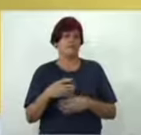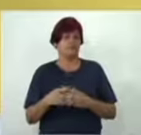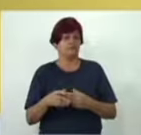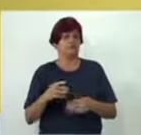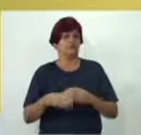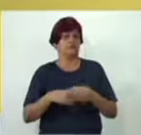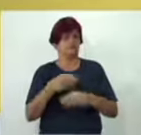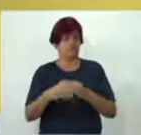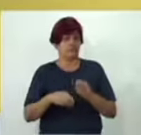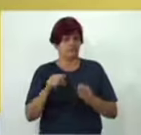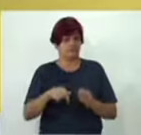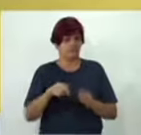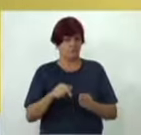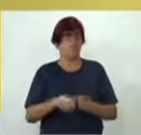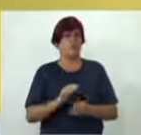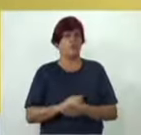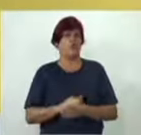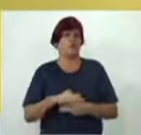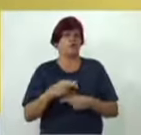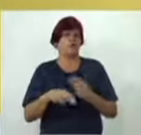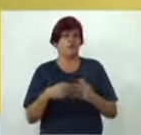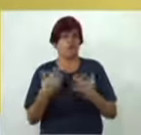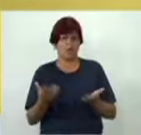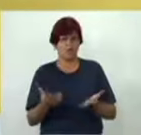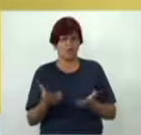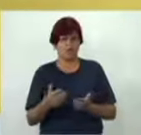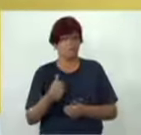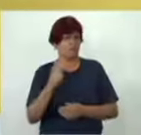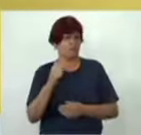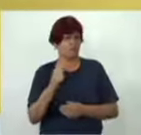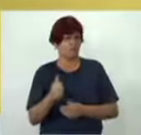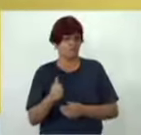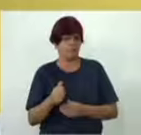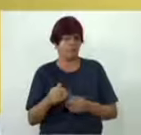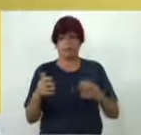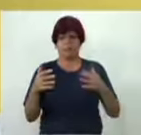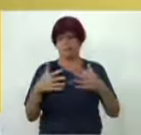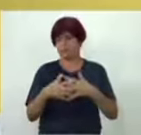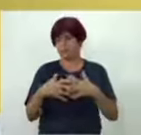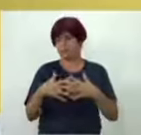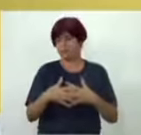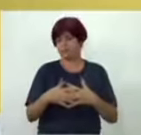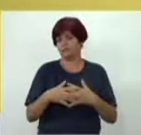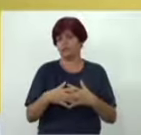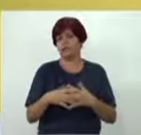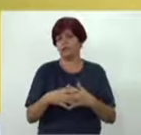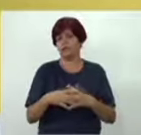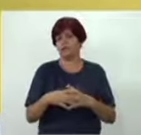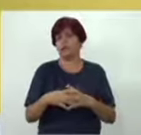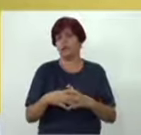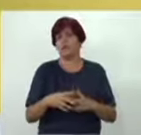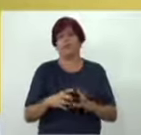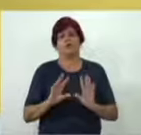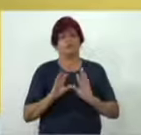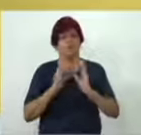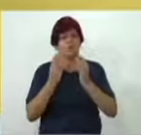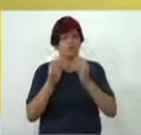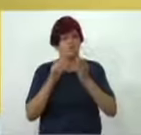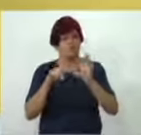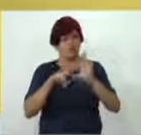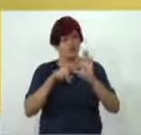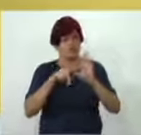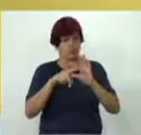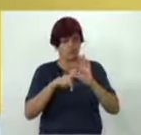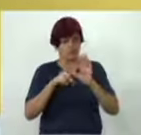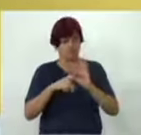hoy atravesando, lo hagan lo más lógico posible, lo más coherente posible, con riqueza en el contenido, con